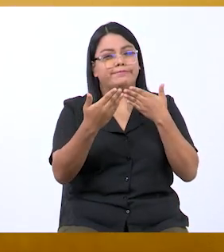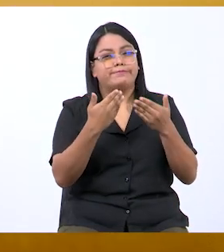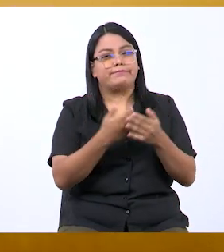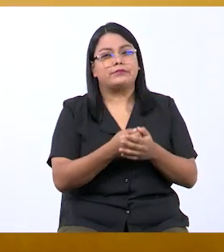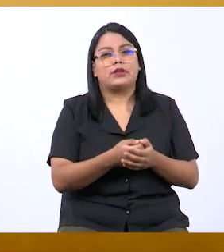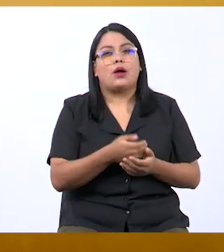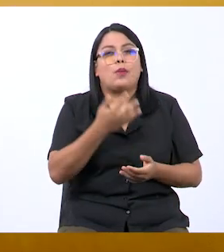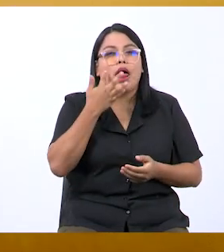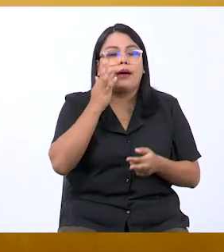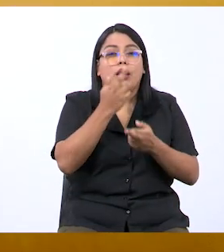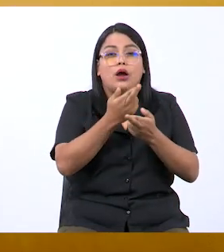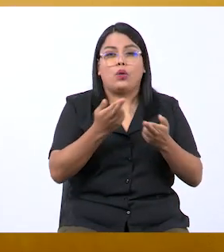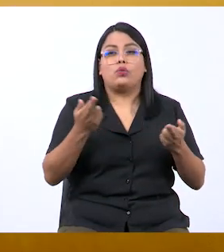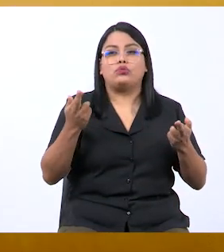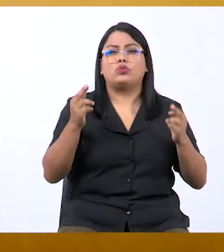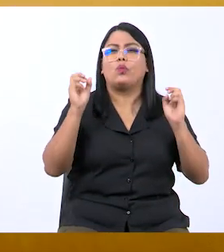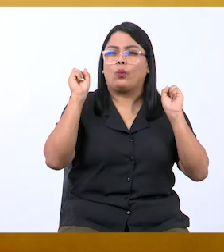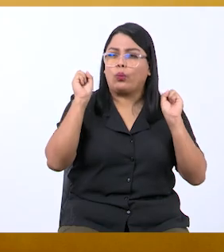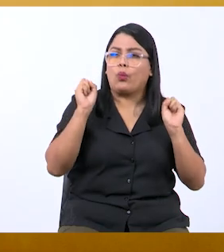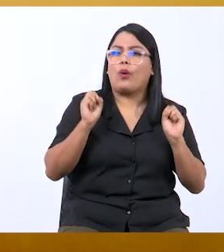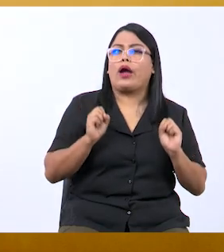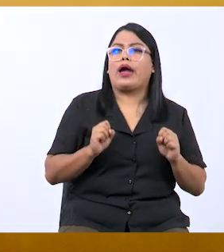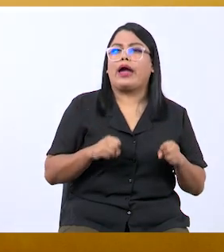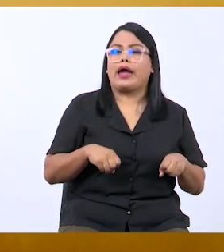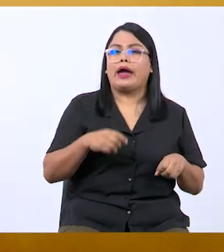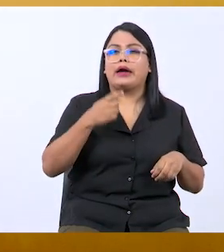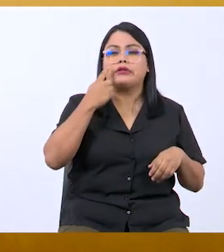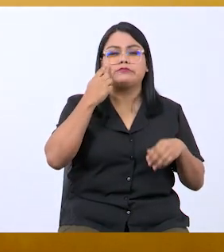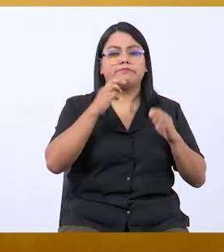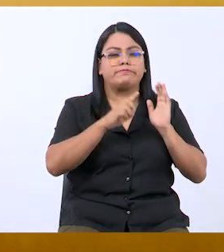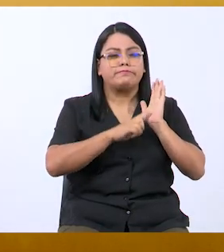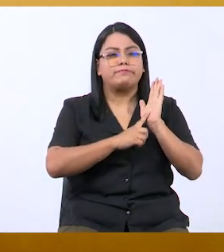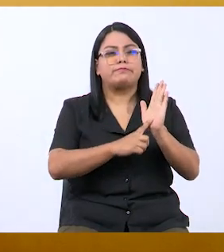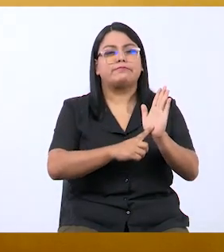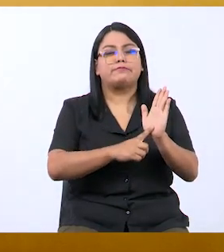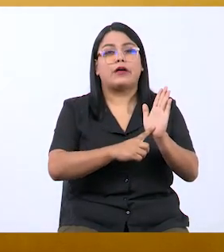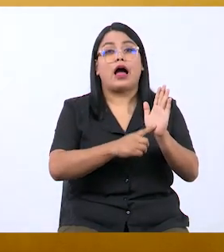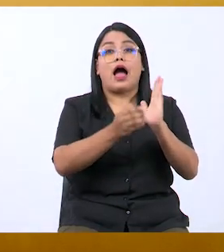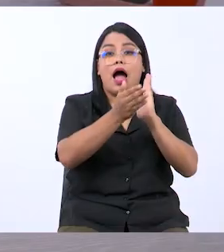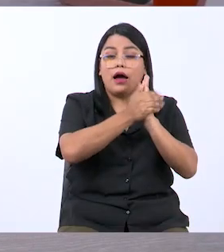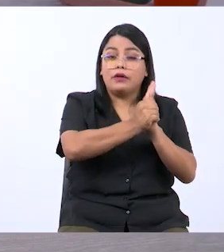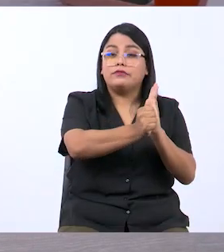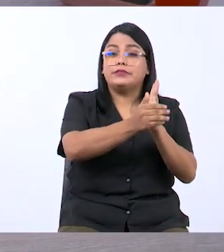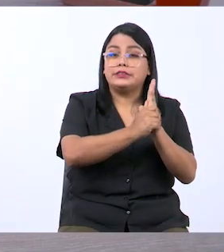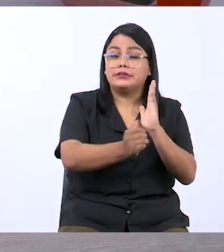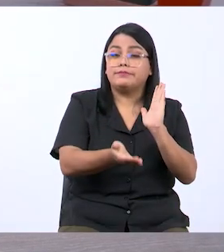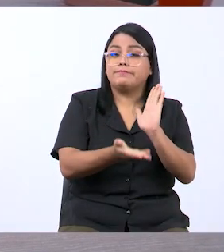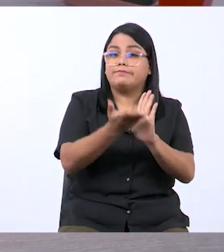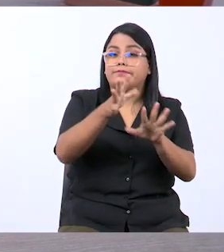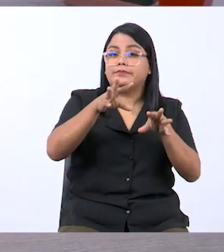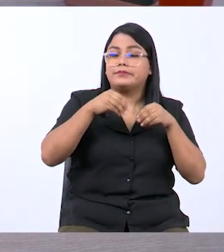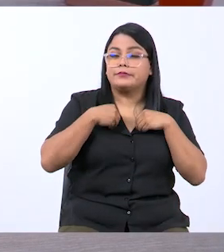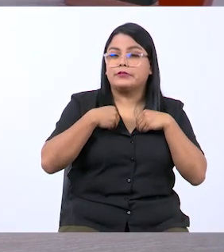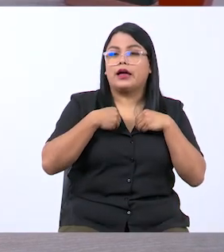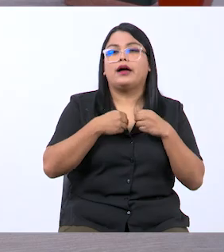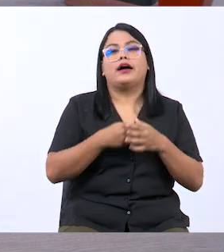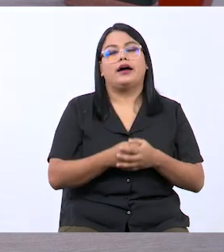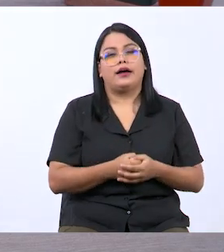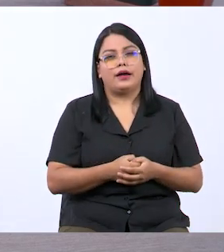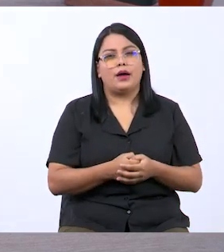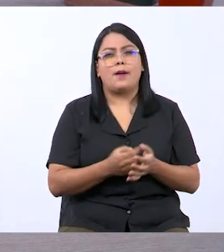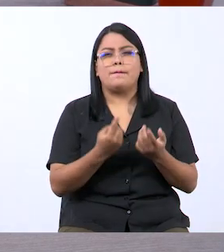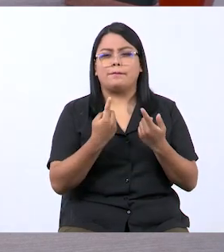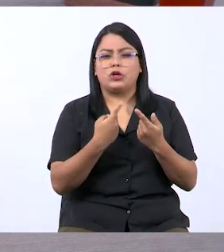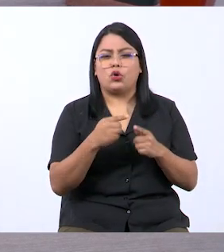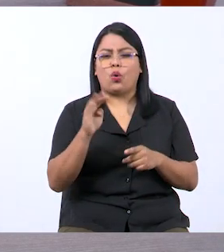decíamos. Pero este recurso permite poner de manifiesto cada una de las habilidades que ha ido desarrollando. ¿Y